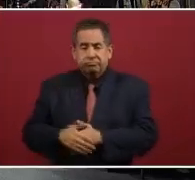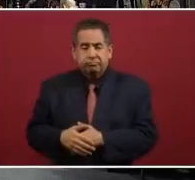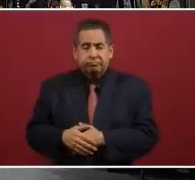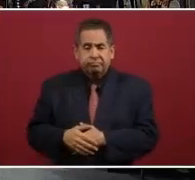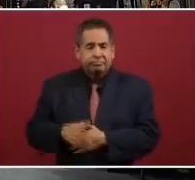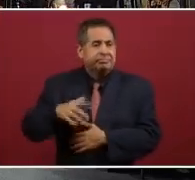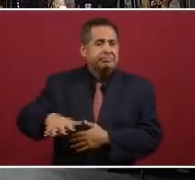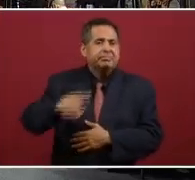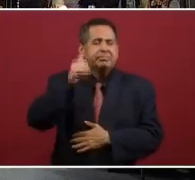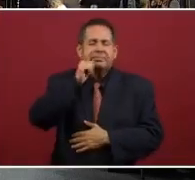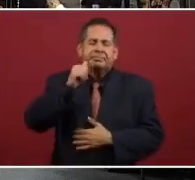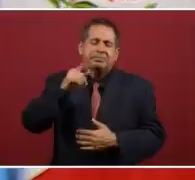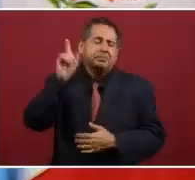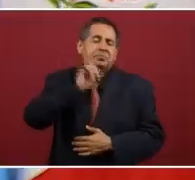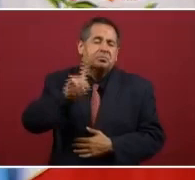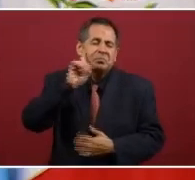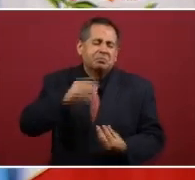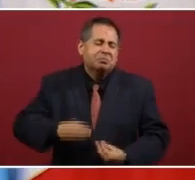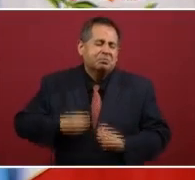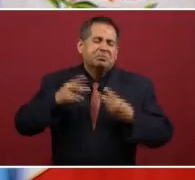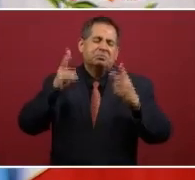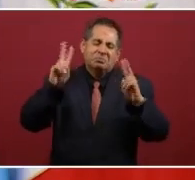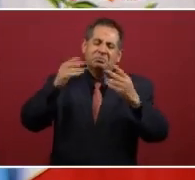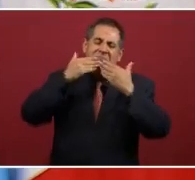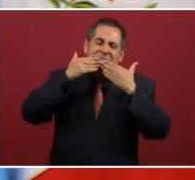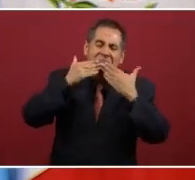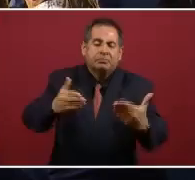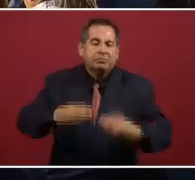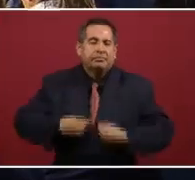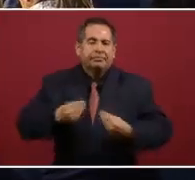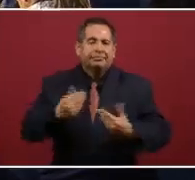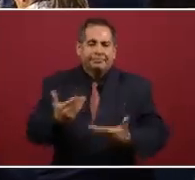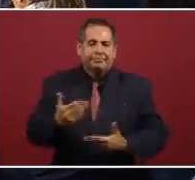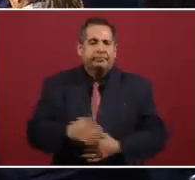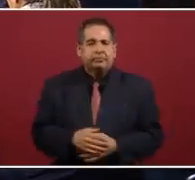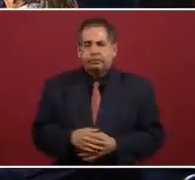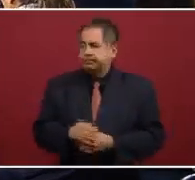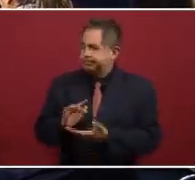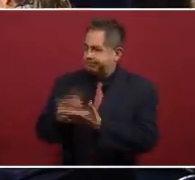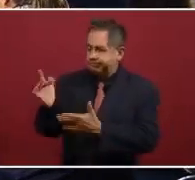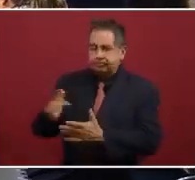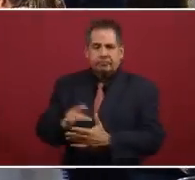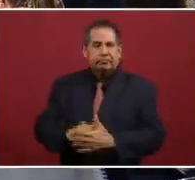vivan las mujeres. Muchas gracias.